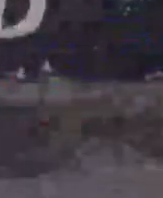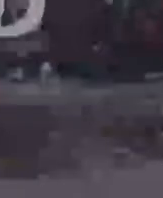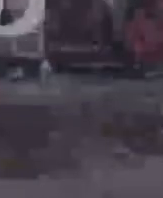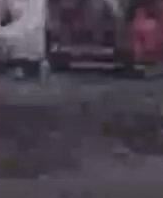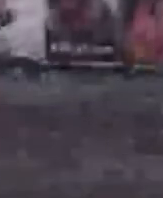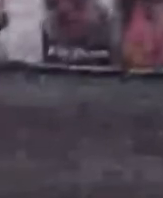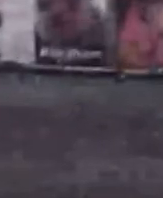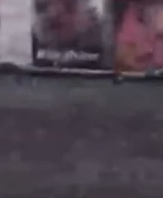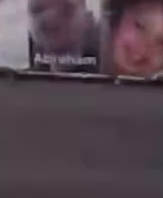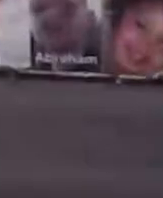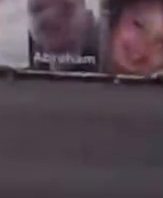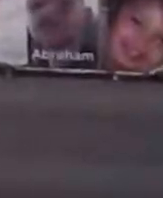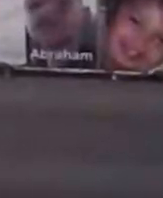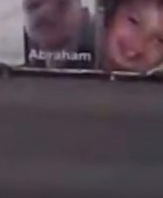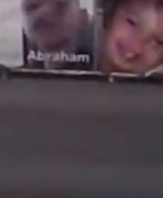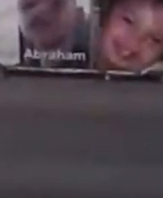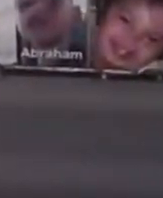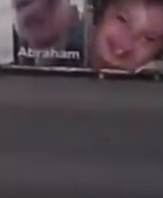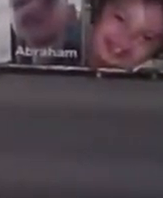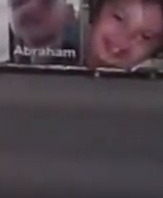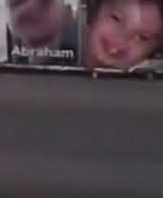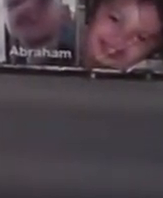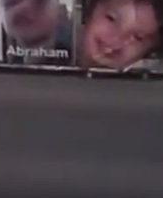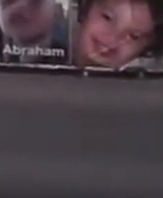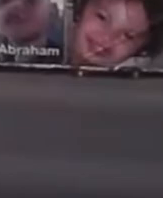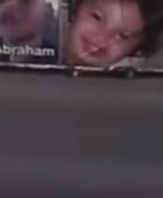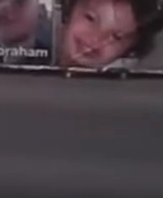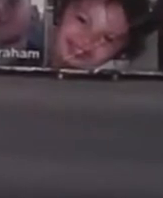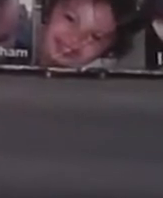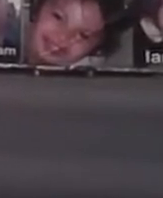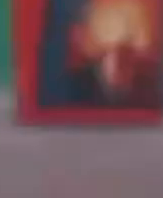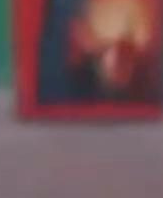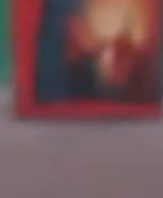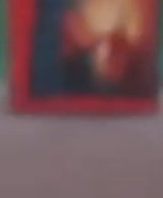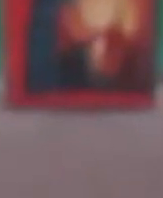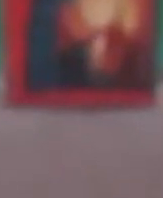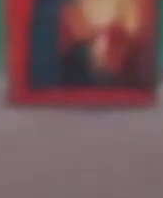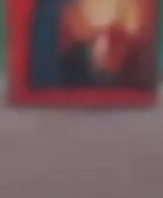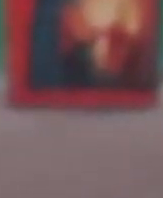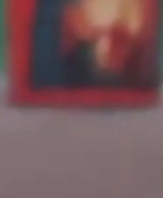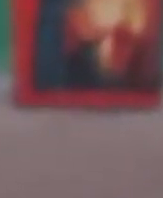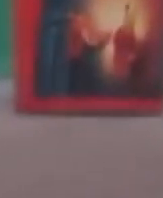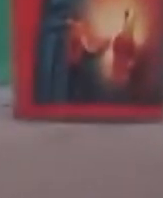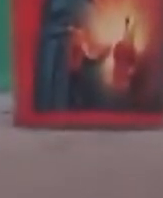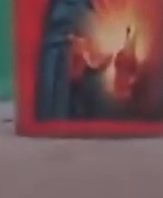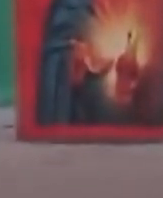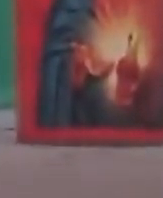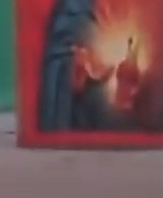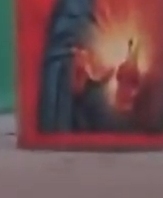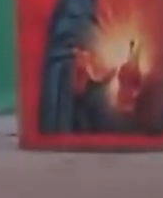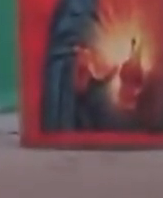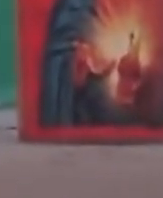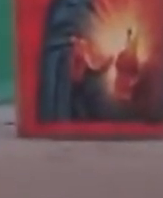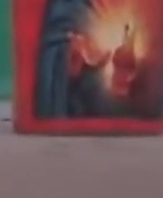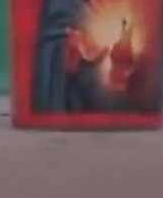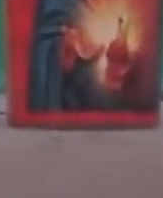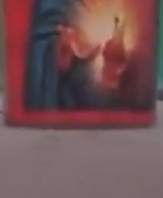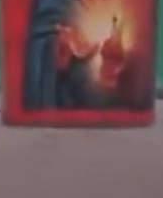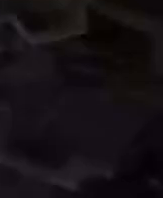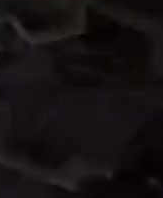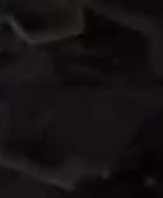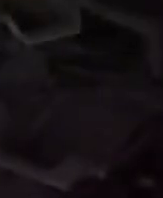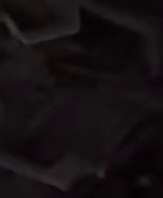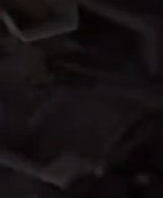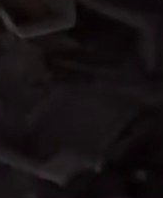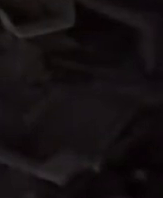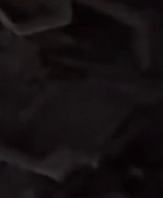revelaciones se dan hoy, ya que en voz de Arturo Saldívar, en ese momento no se podía dañar a la Corte, y para él no podía tener en su cabeza no